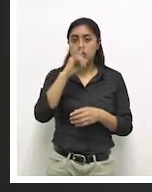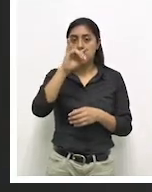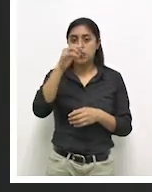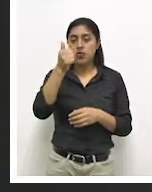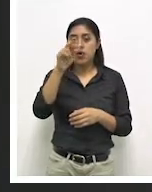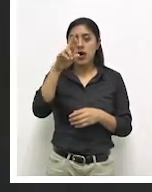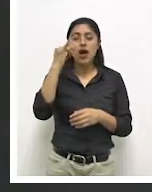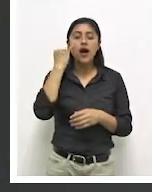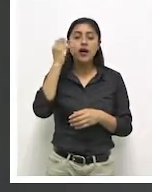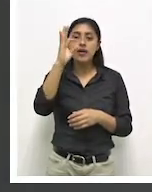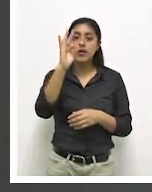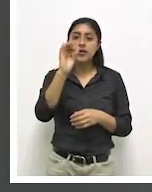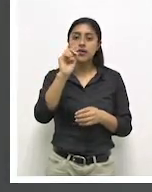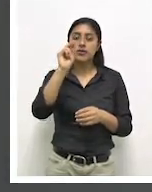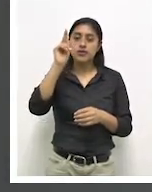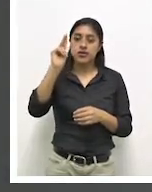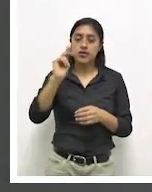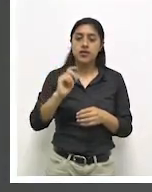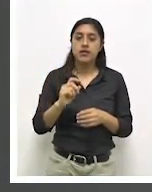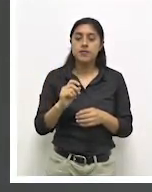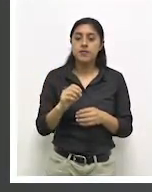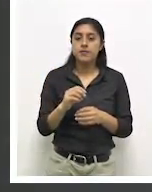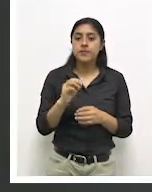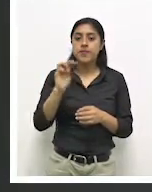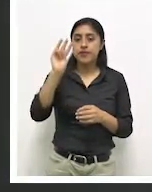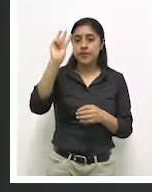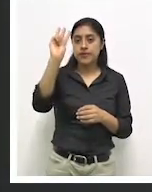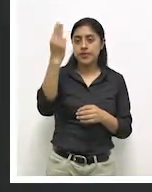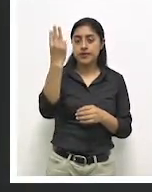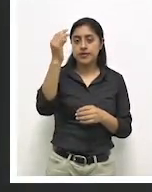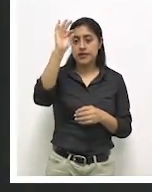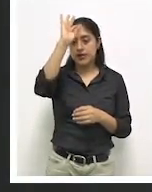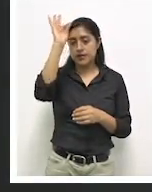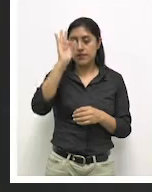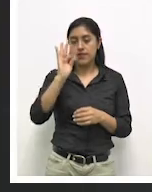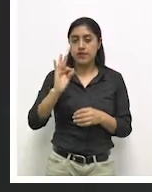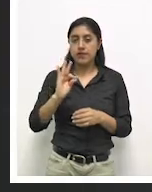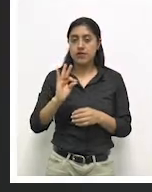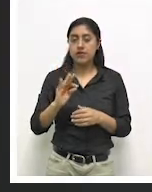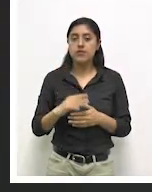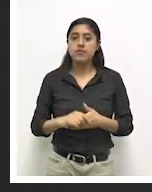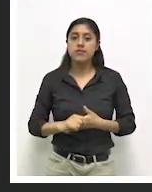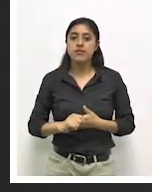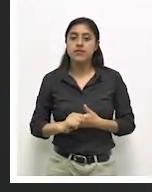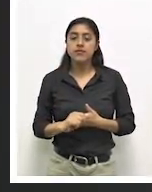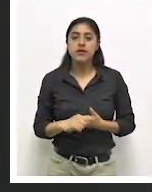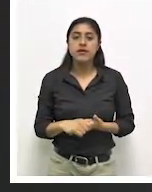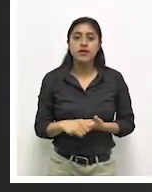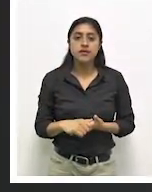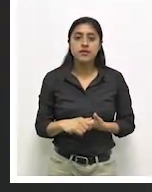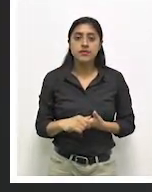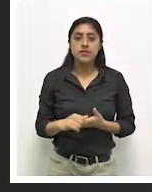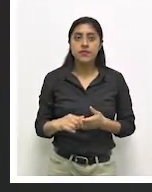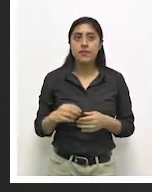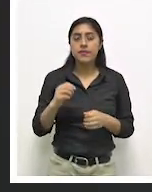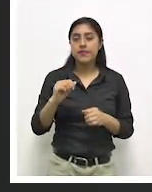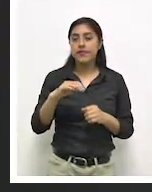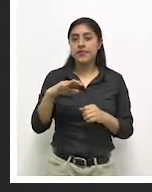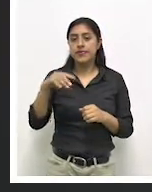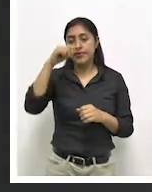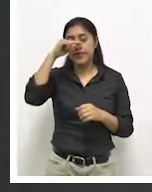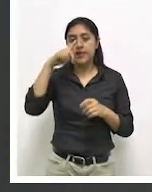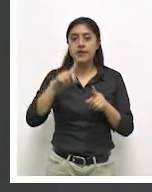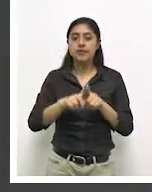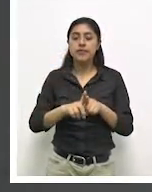y seleccionar la opción de reposición de DPI. Se seleccionará el motivo de la reposición y el lugar o tipo de entrega.